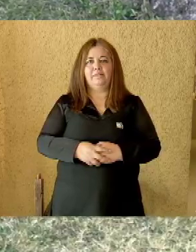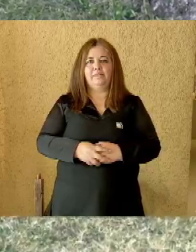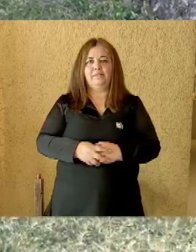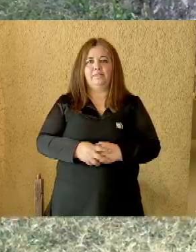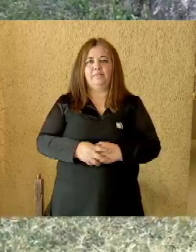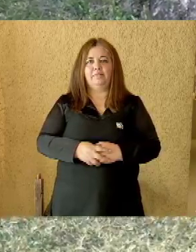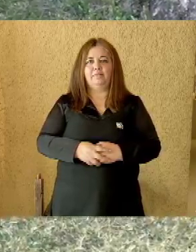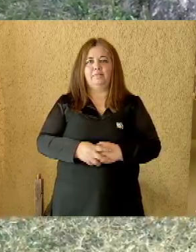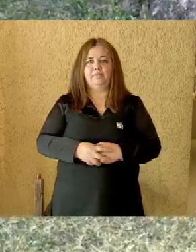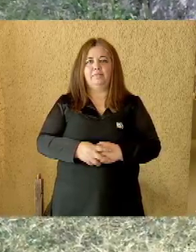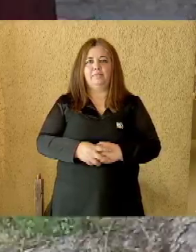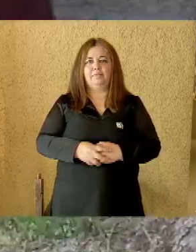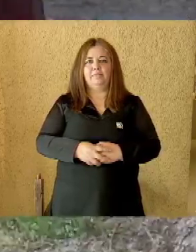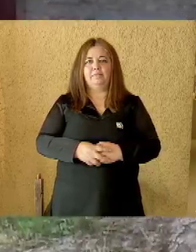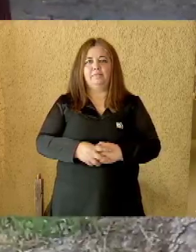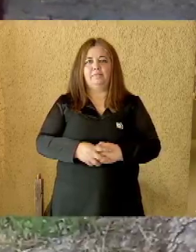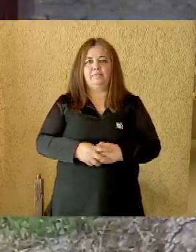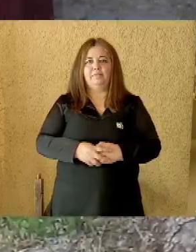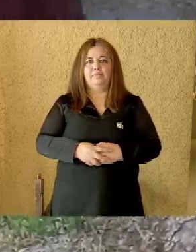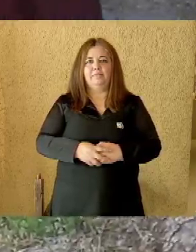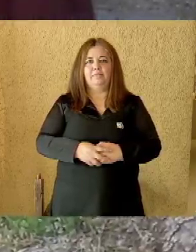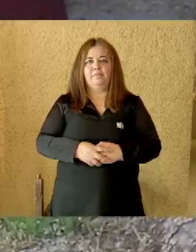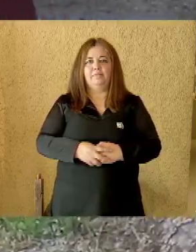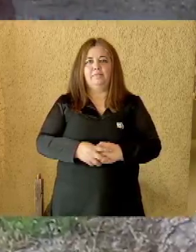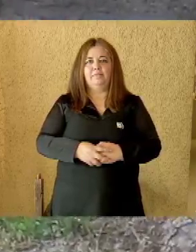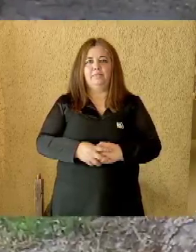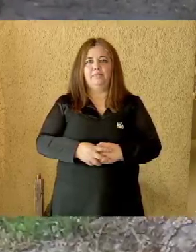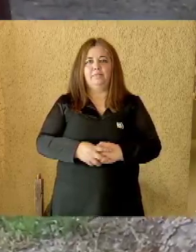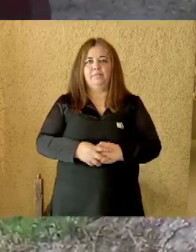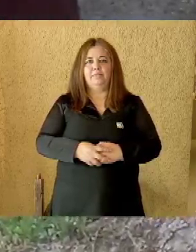vez en cuando había una